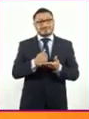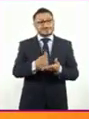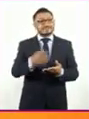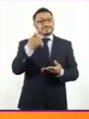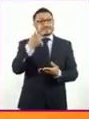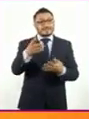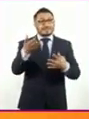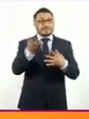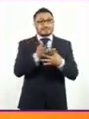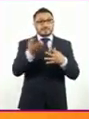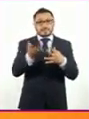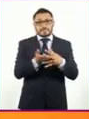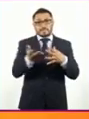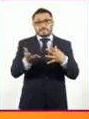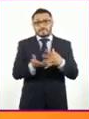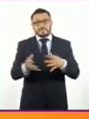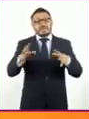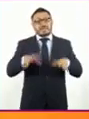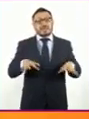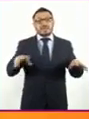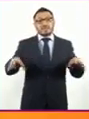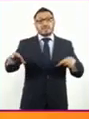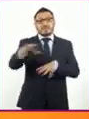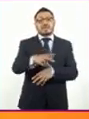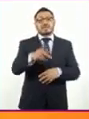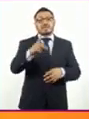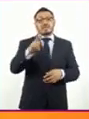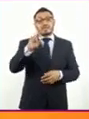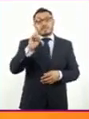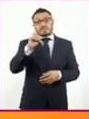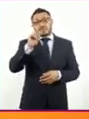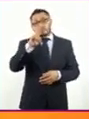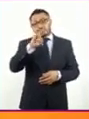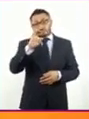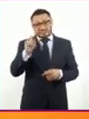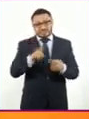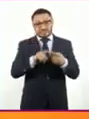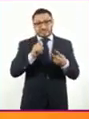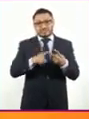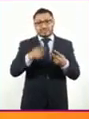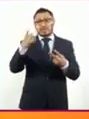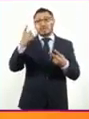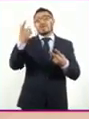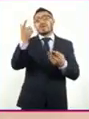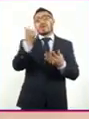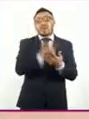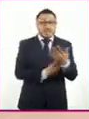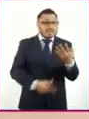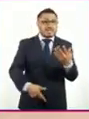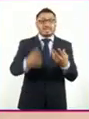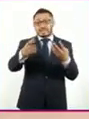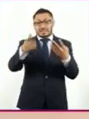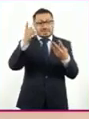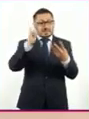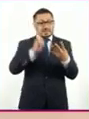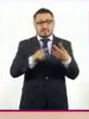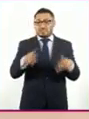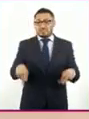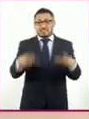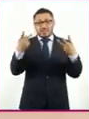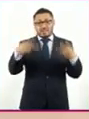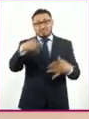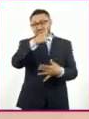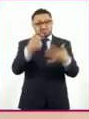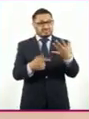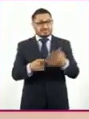eso se dividen en grandes áreas como producción, contabilidad y ventas, entre otras. Sí,